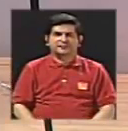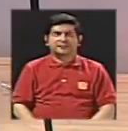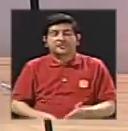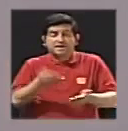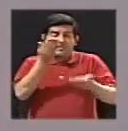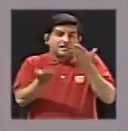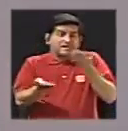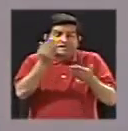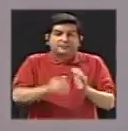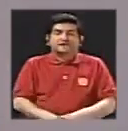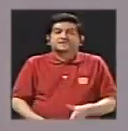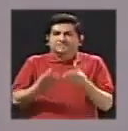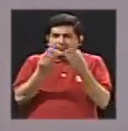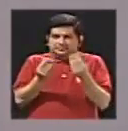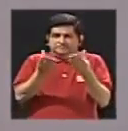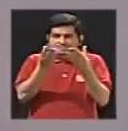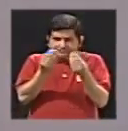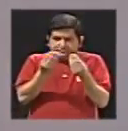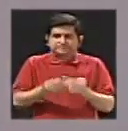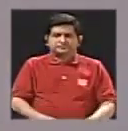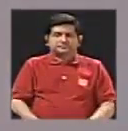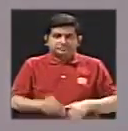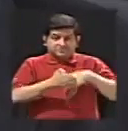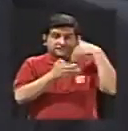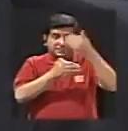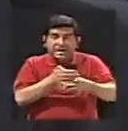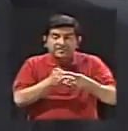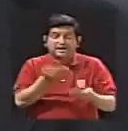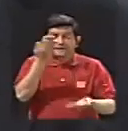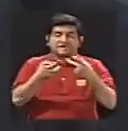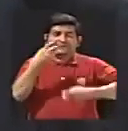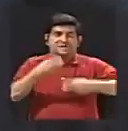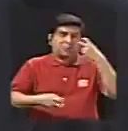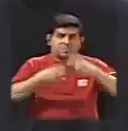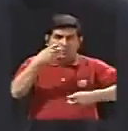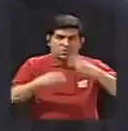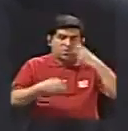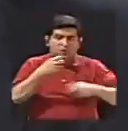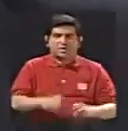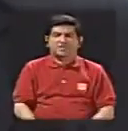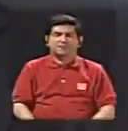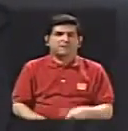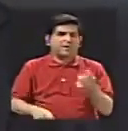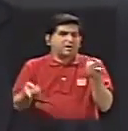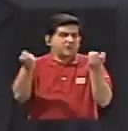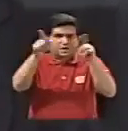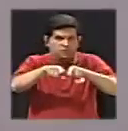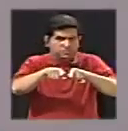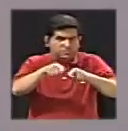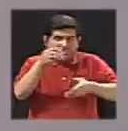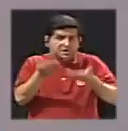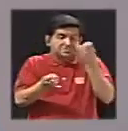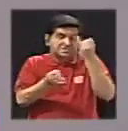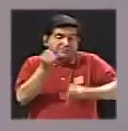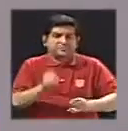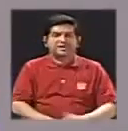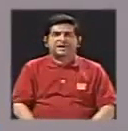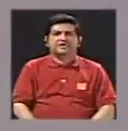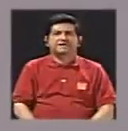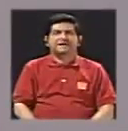quizás hubo el temor de que se adelantara un conflicto que quizás no iba a ocurrir finalmente.